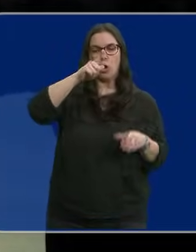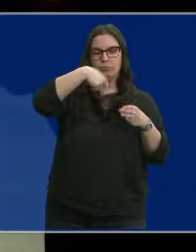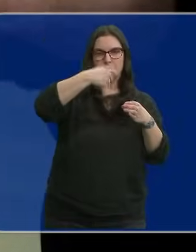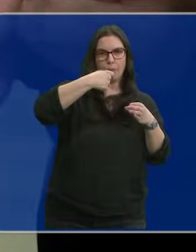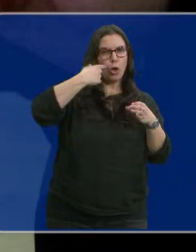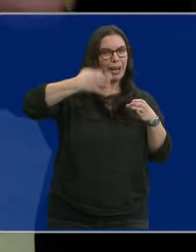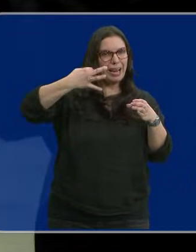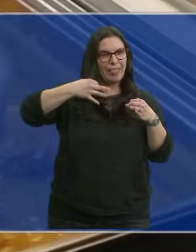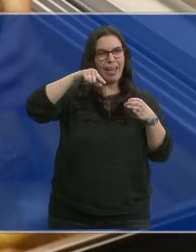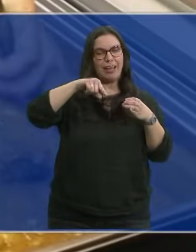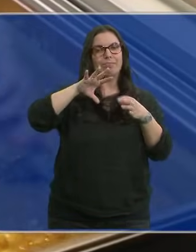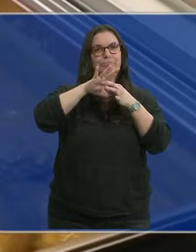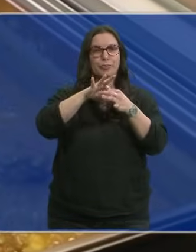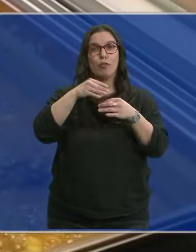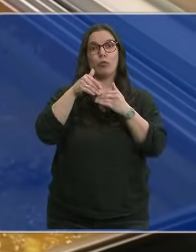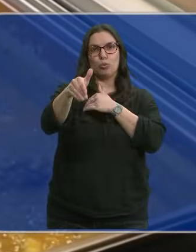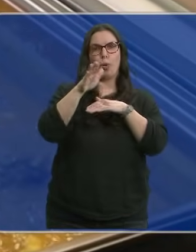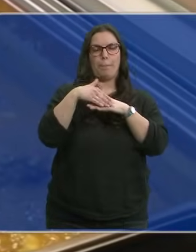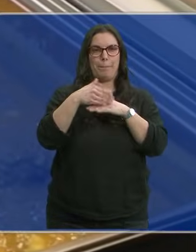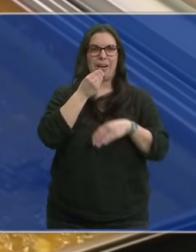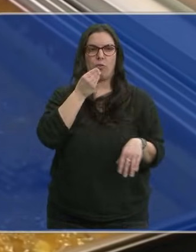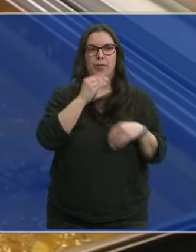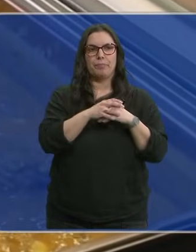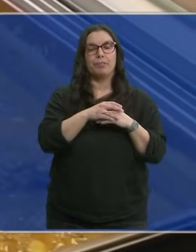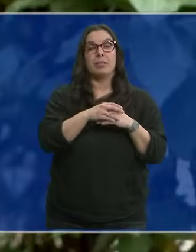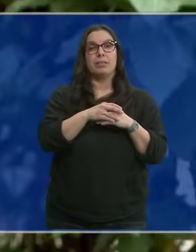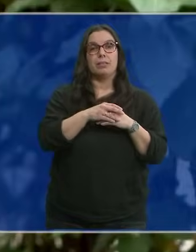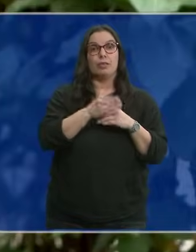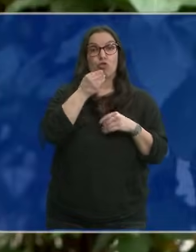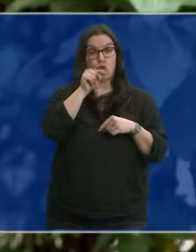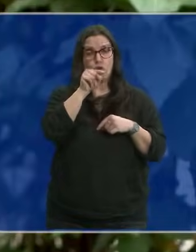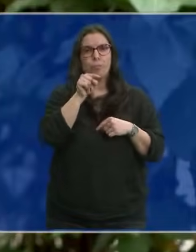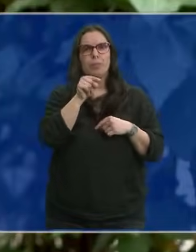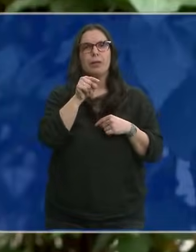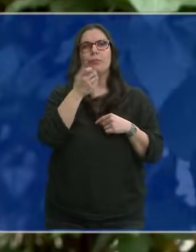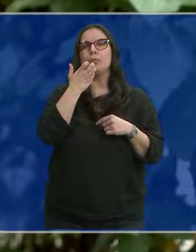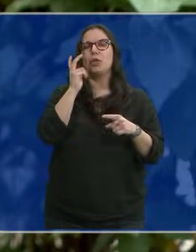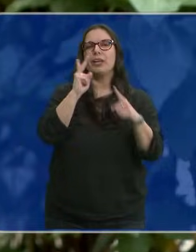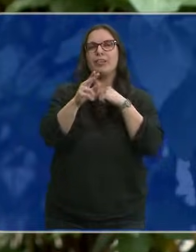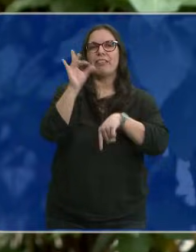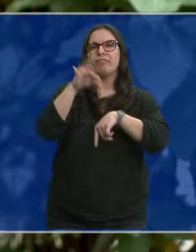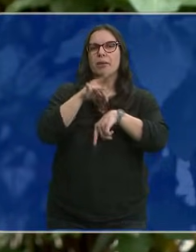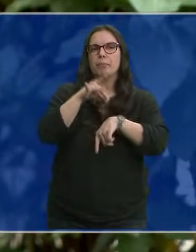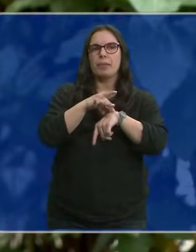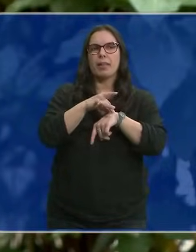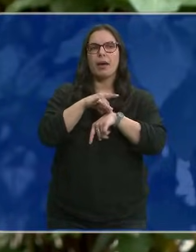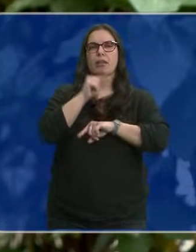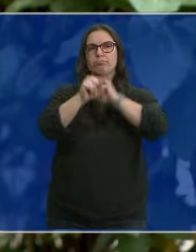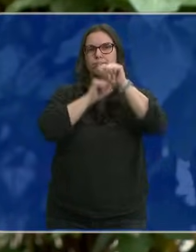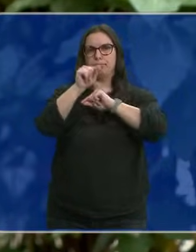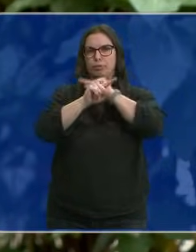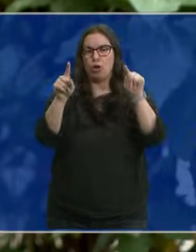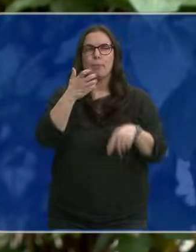cuchara existe una de las claves del futuro alimentario. Consumir legumbres ayuda a evitar enfermedades no